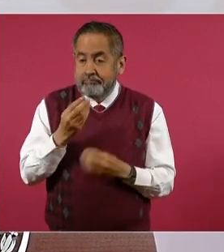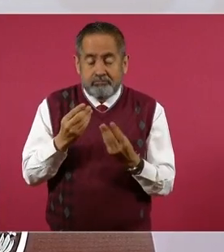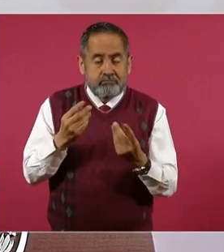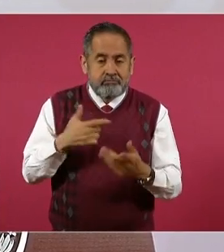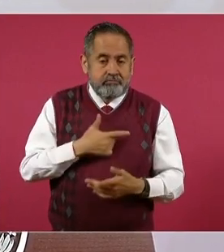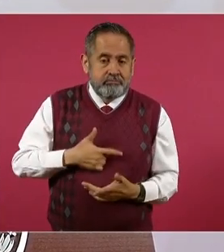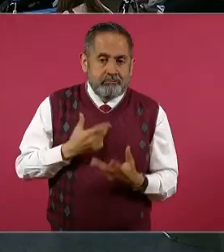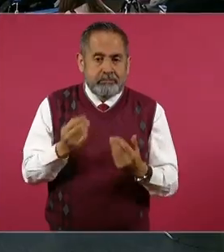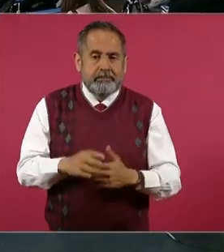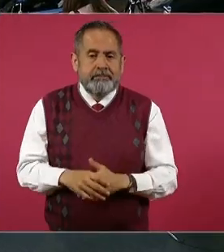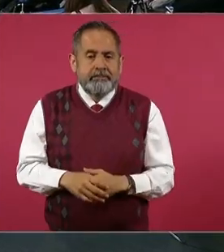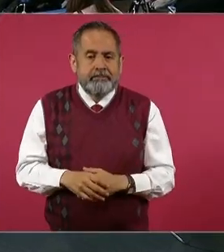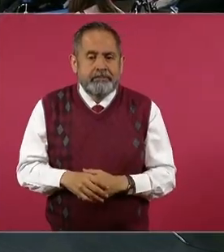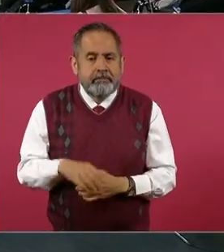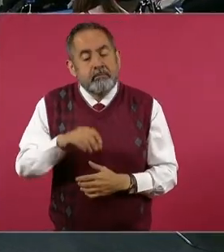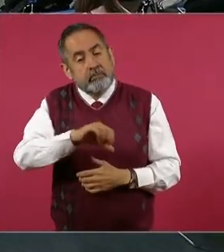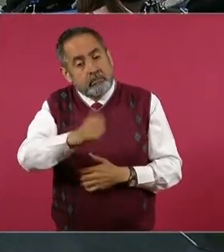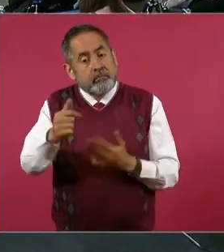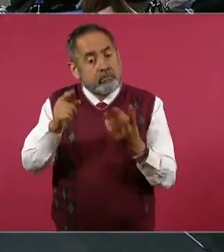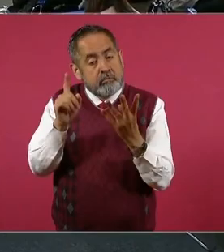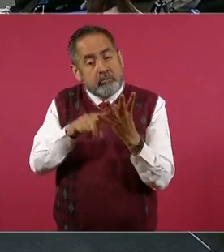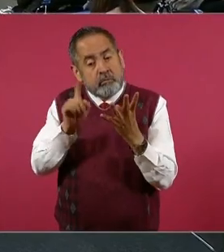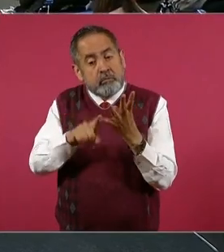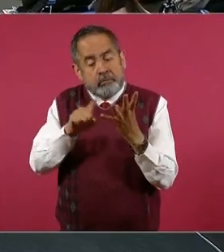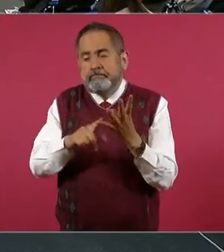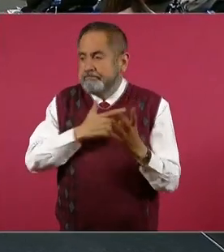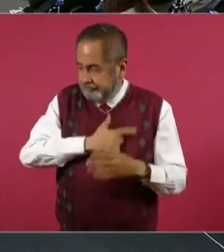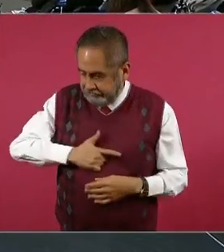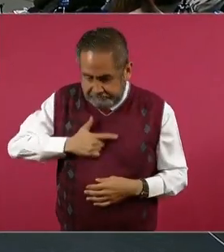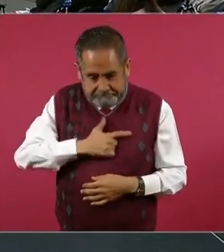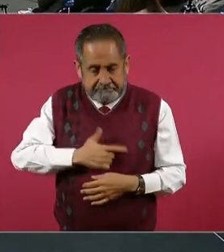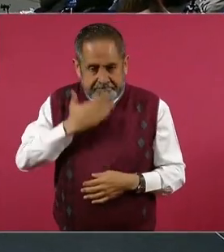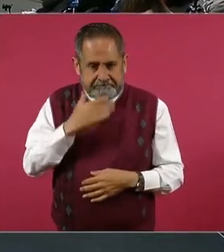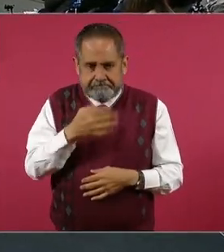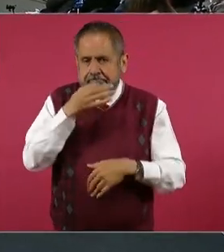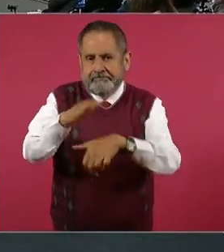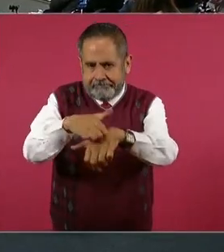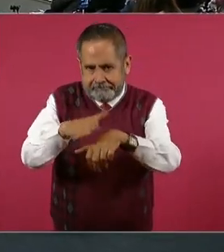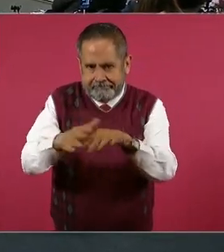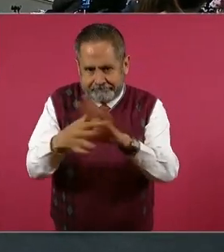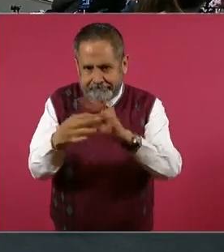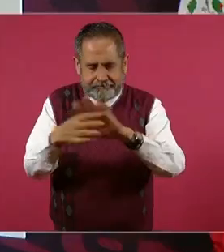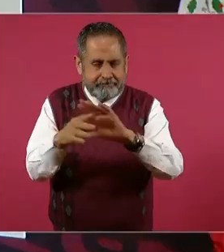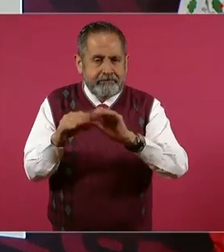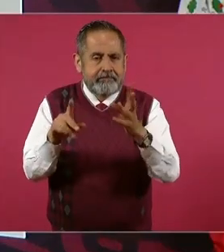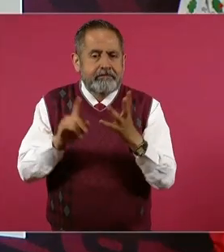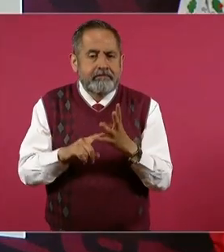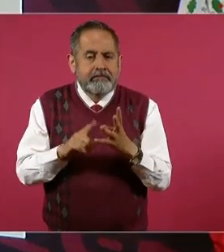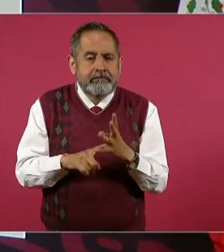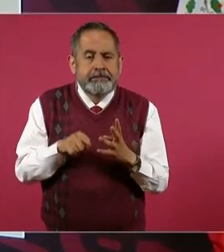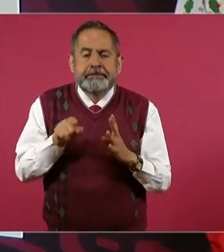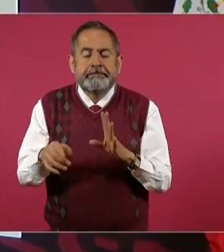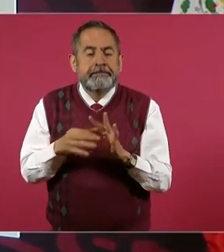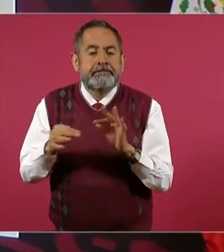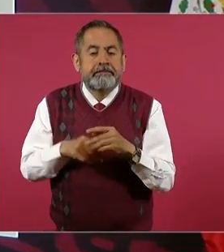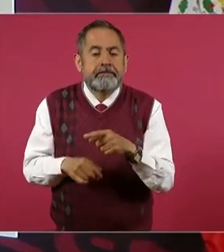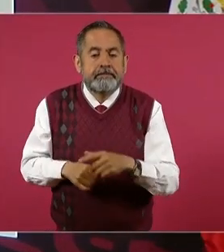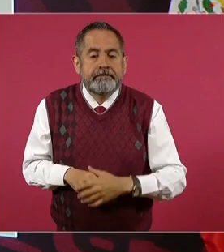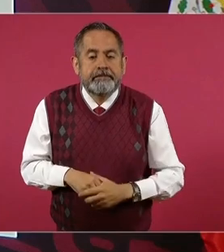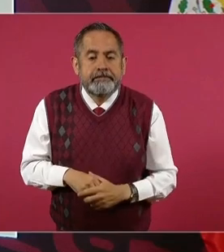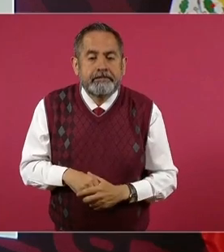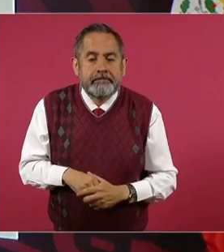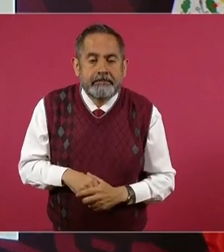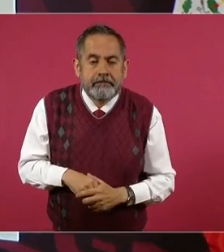bastante. Y luego me gustó también otro, lo adelanto, en donde,